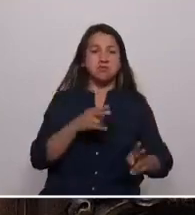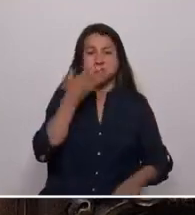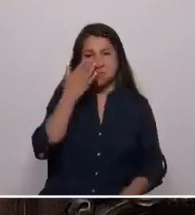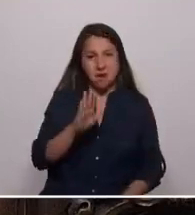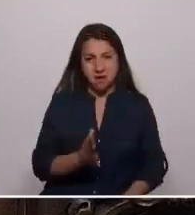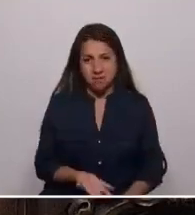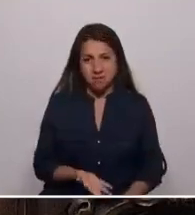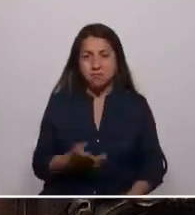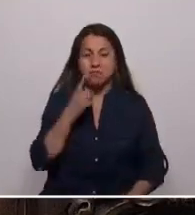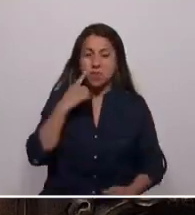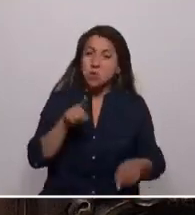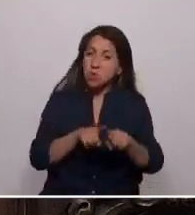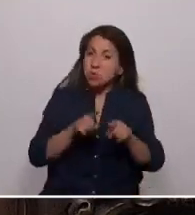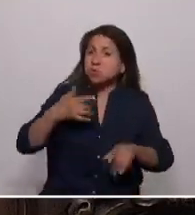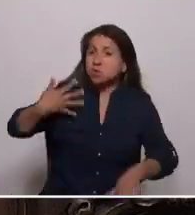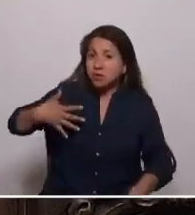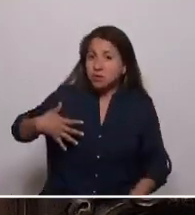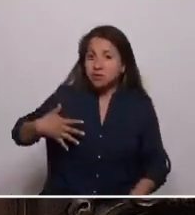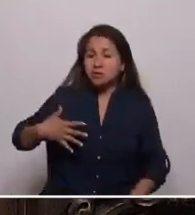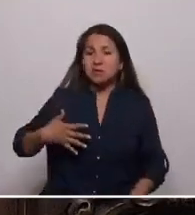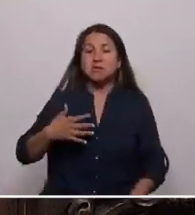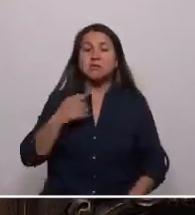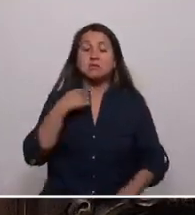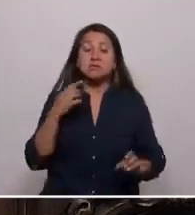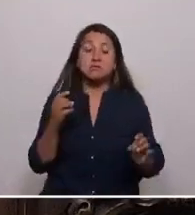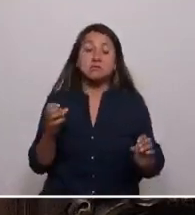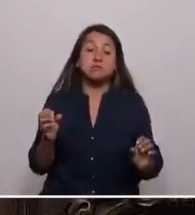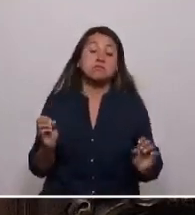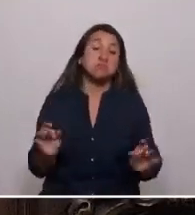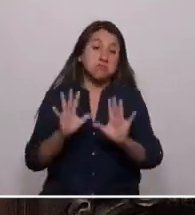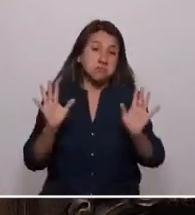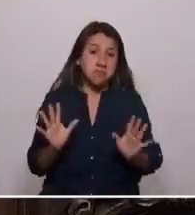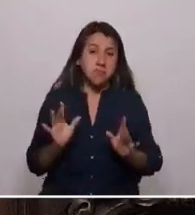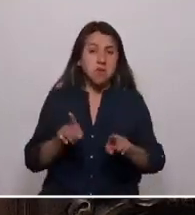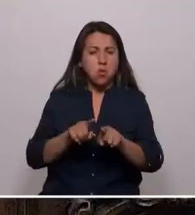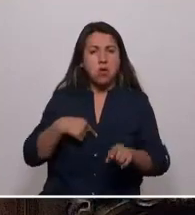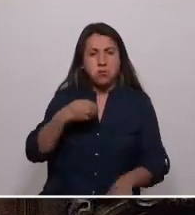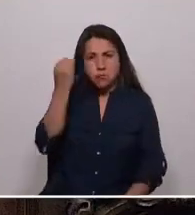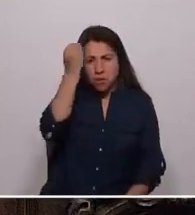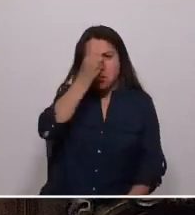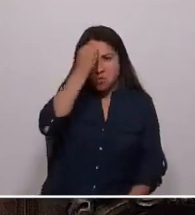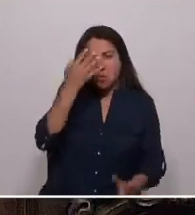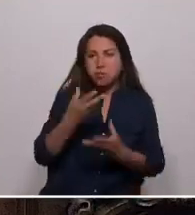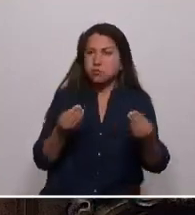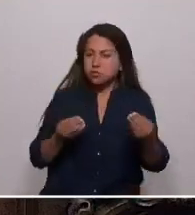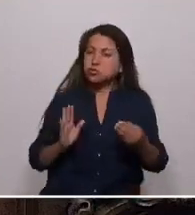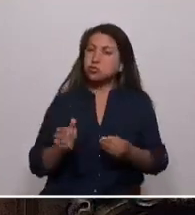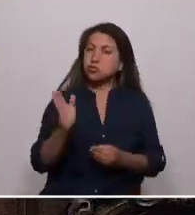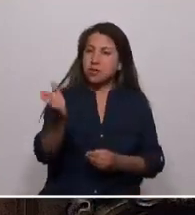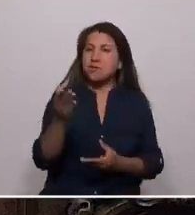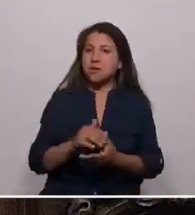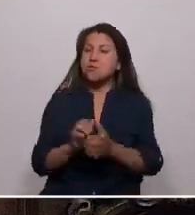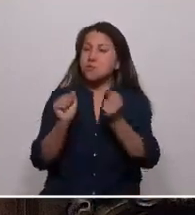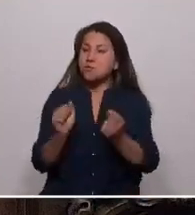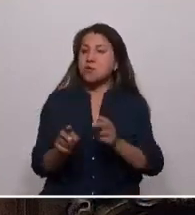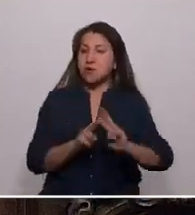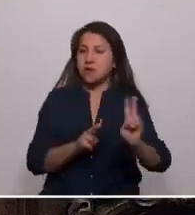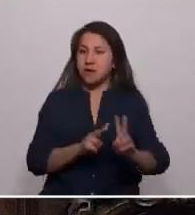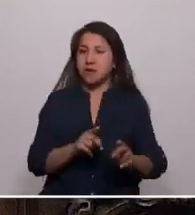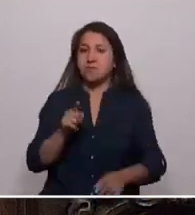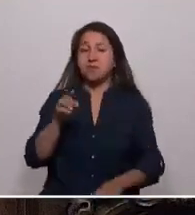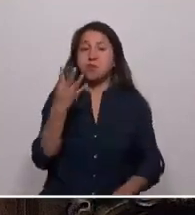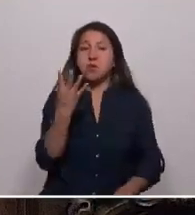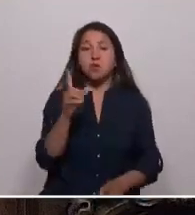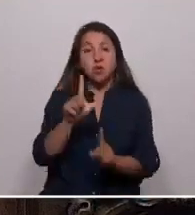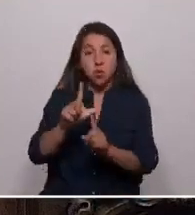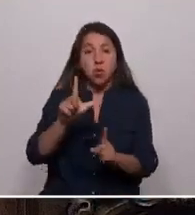Aunque debemos hacer presente que está ocurriendo algo que, a pesar de lo preocupante, es todavía enmendable. Ese 4 de julio